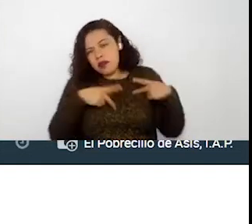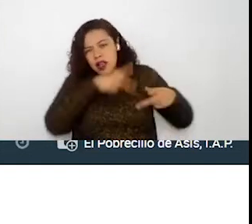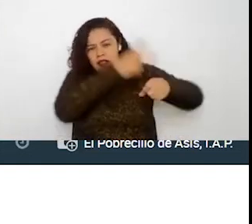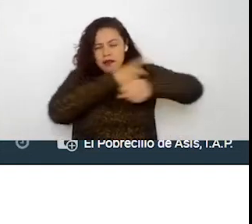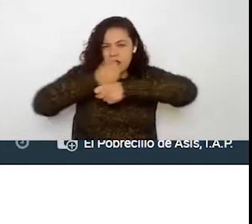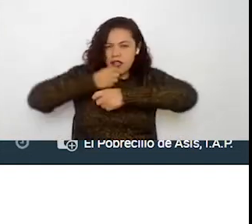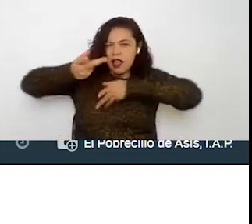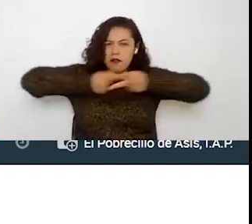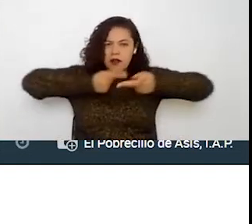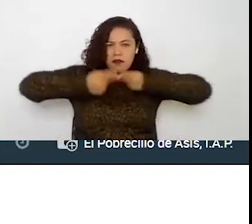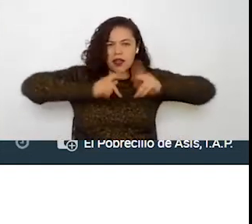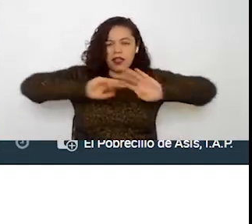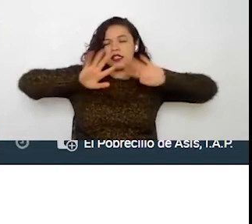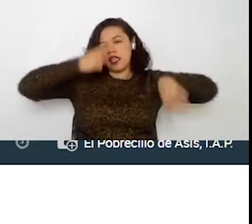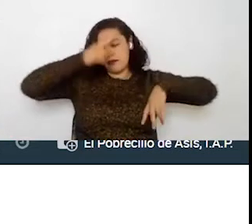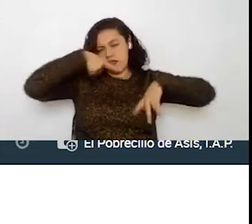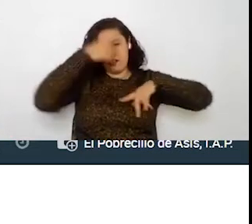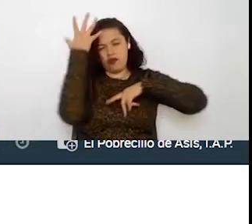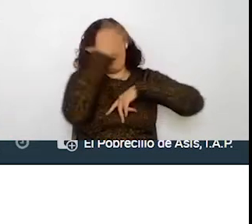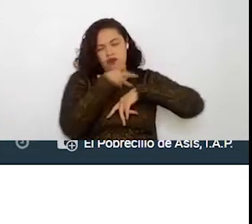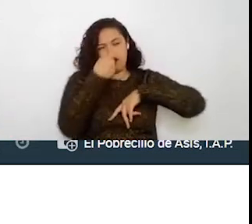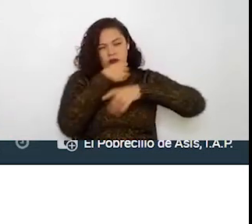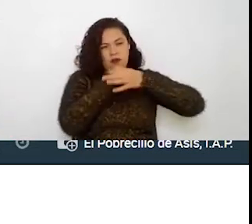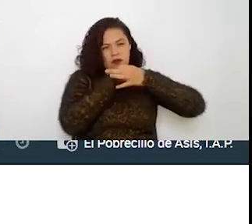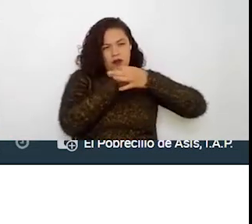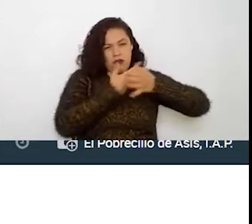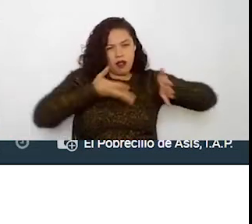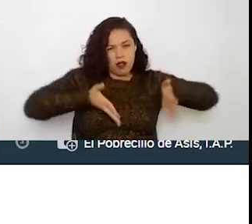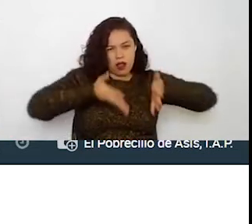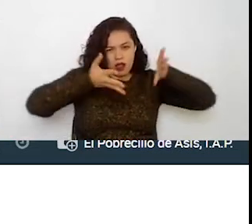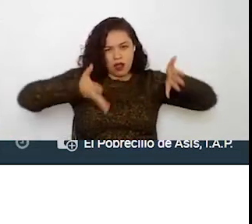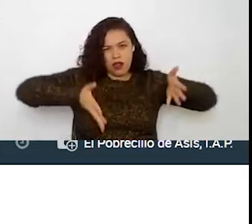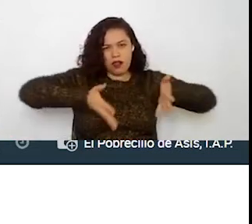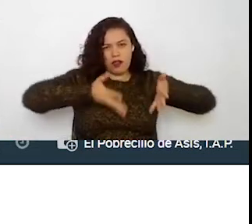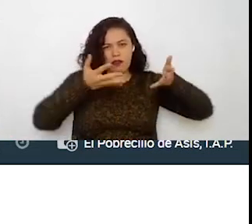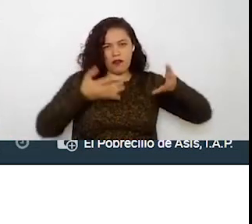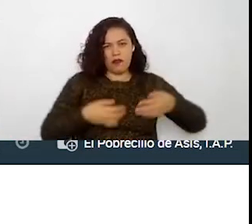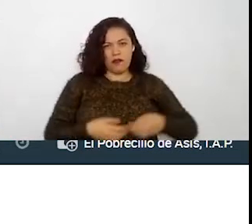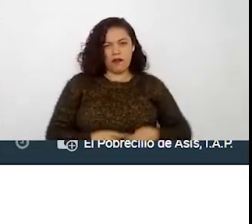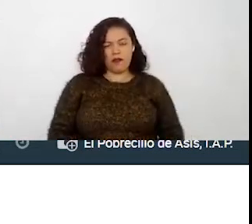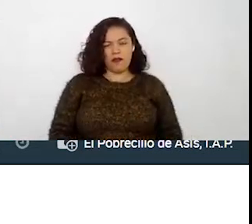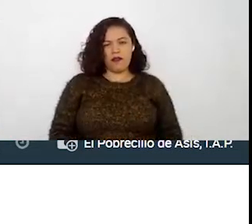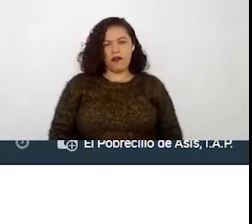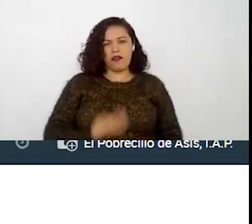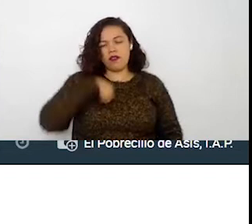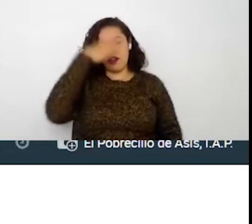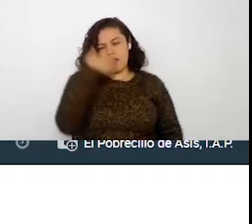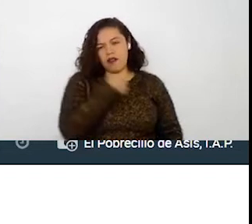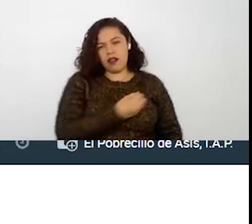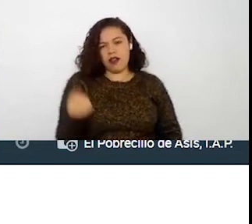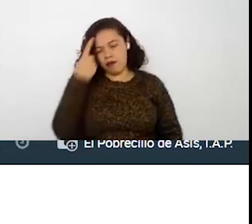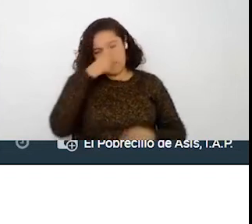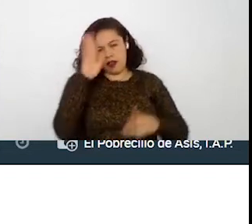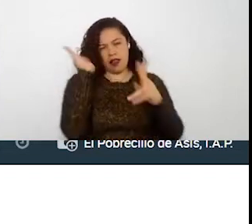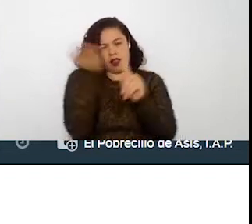que sea para ellos atractivo que que los estimule y que realmente tengamos como esa capacidad de convencerlos